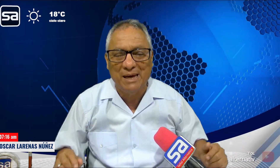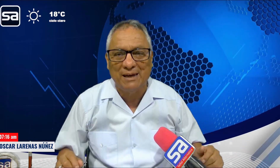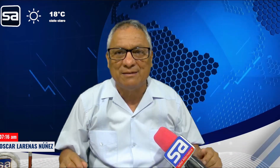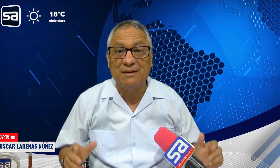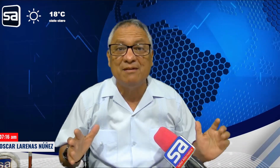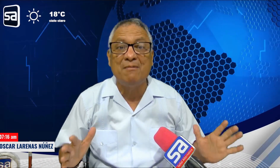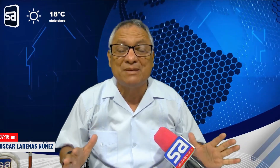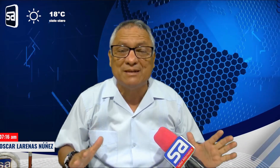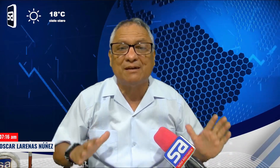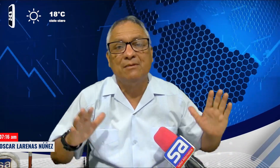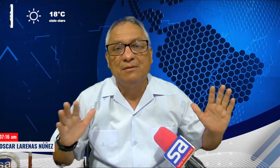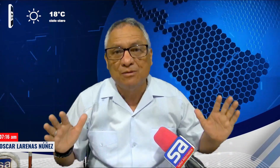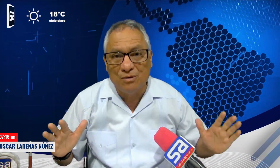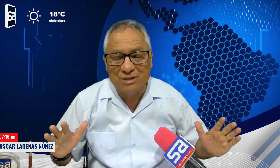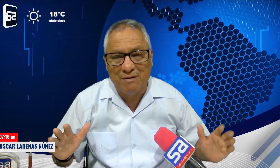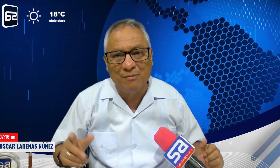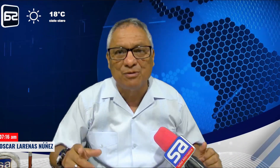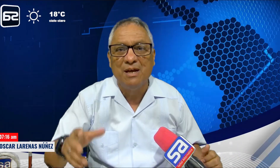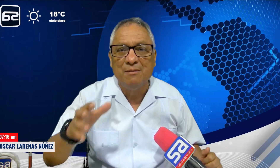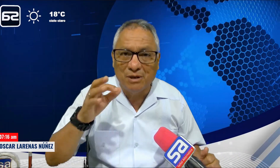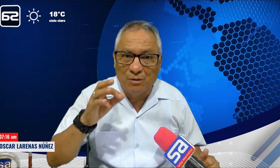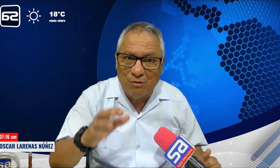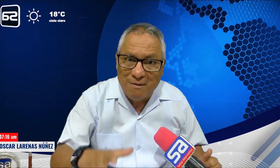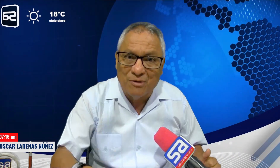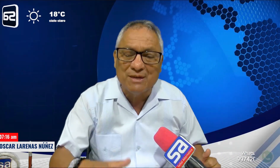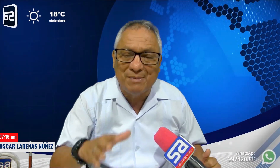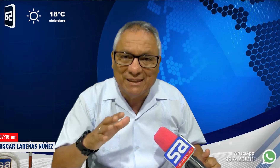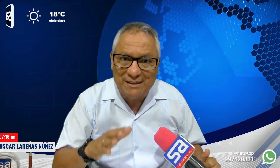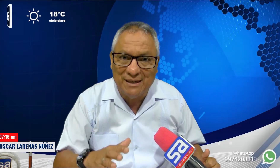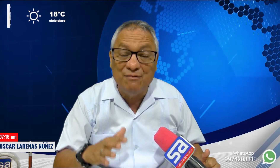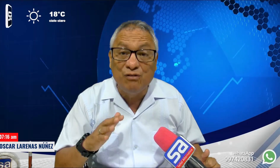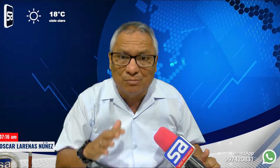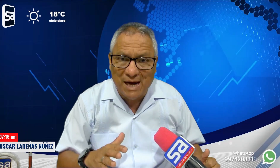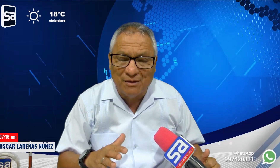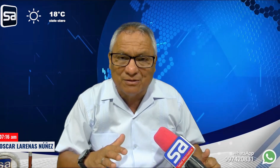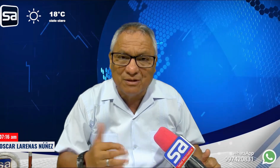tema de los peajes. ¿Qué va a pasar? No lo sabemos, pero lo vamos a mantener informados.